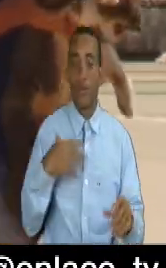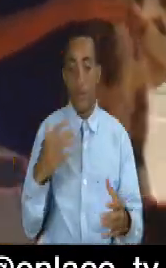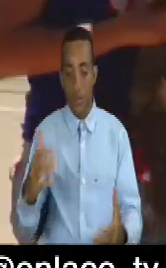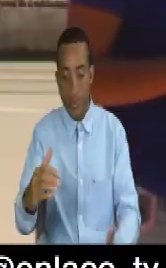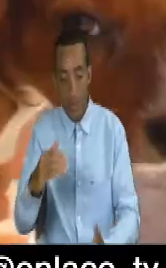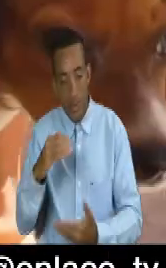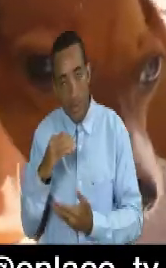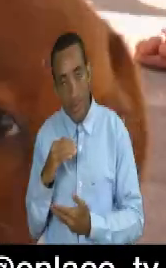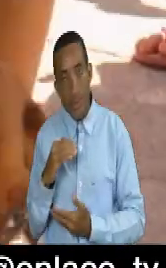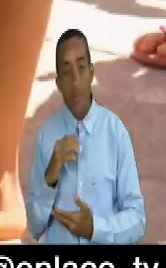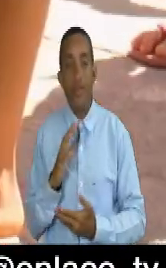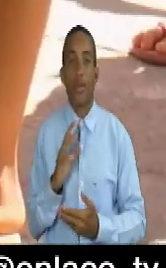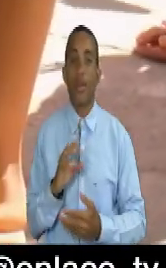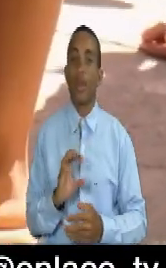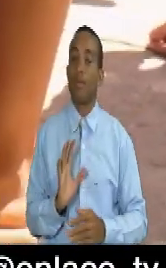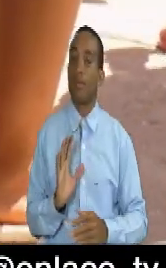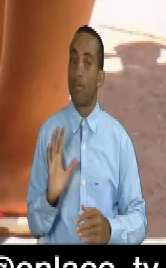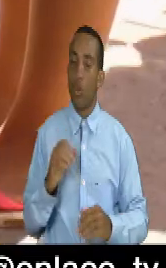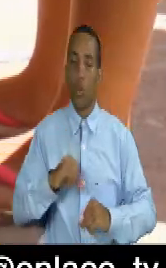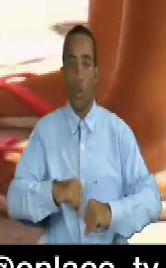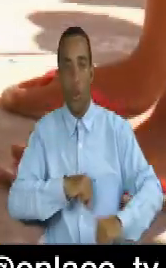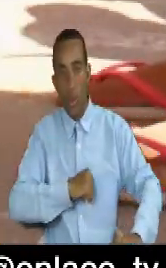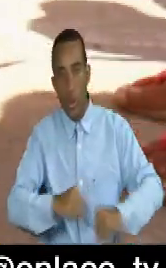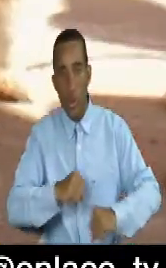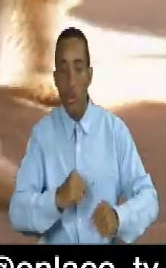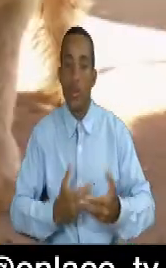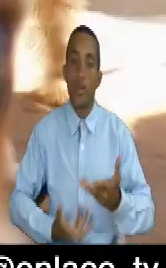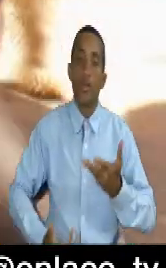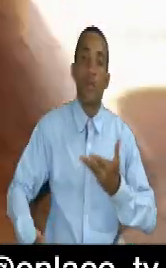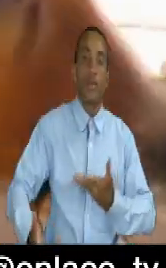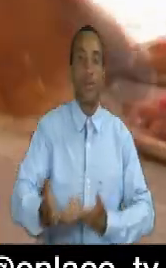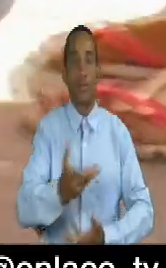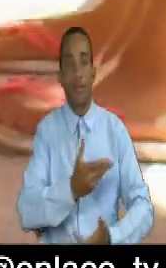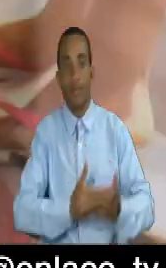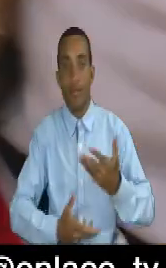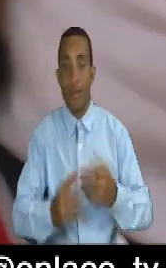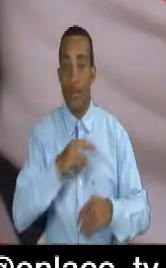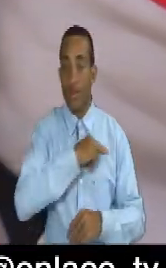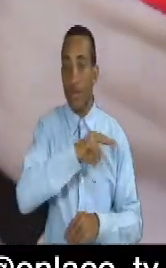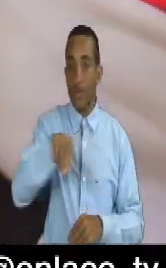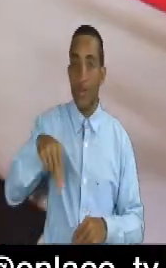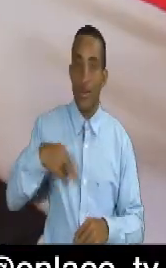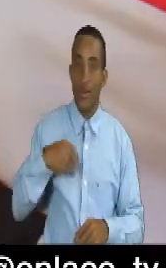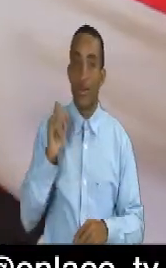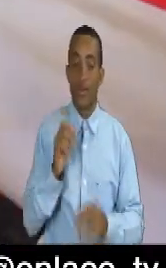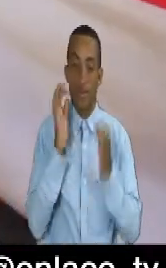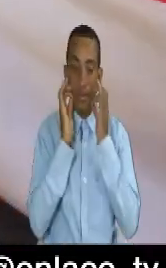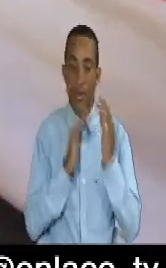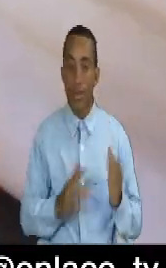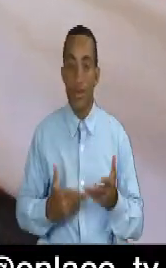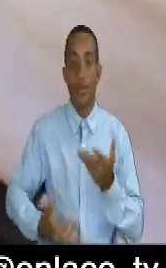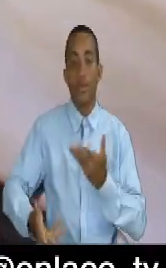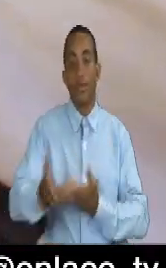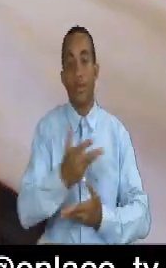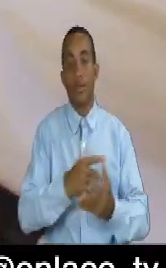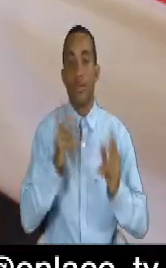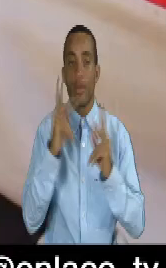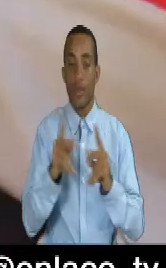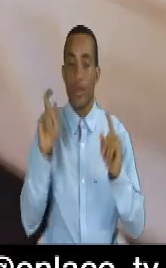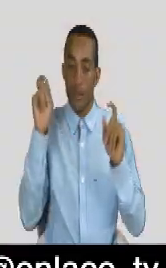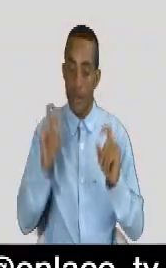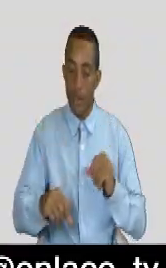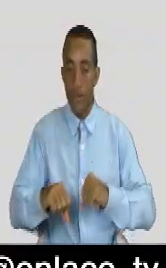mismas son labores que garantizan la sana convivencia con quienes nosotros los seres humanos habitamos y en la que tenemos que